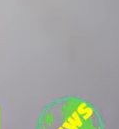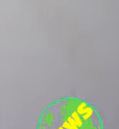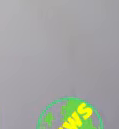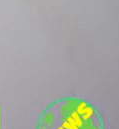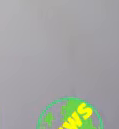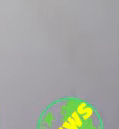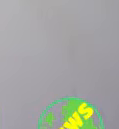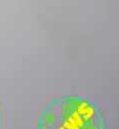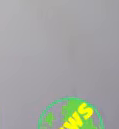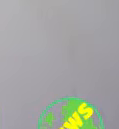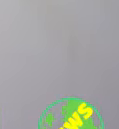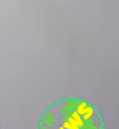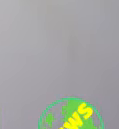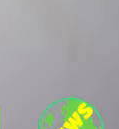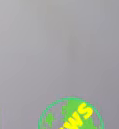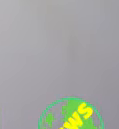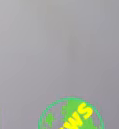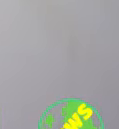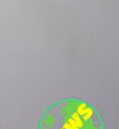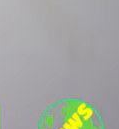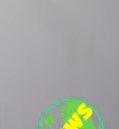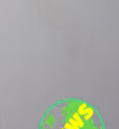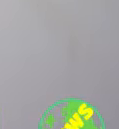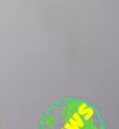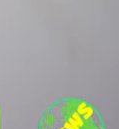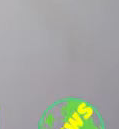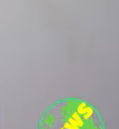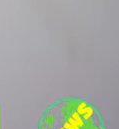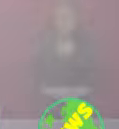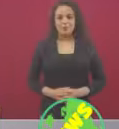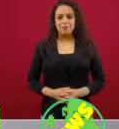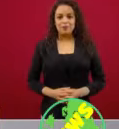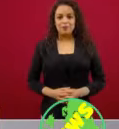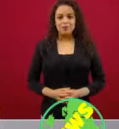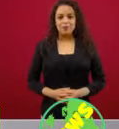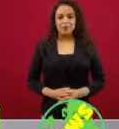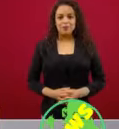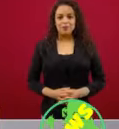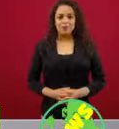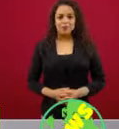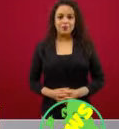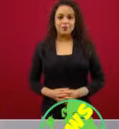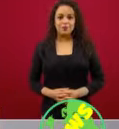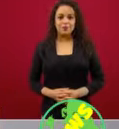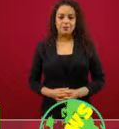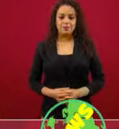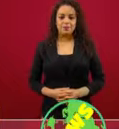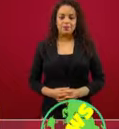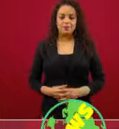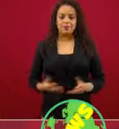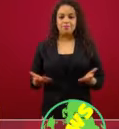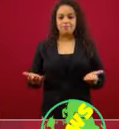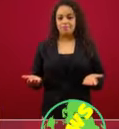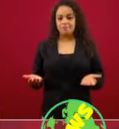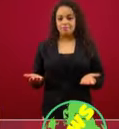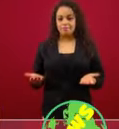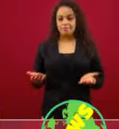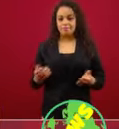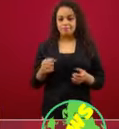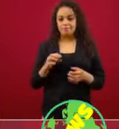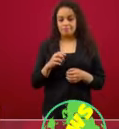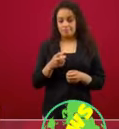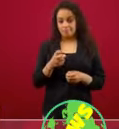recomendaciones y soy muy respetuoso. Además, Radio Fórmula es una cadena de